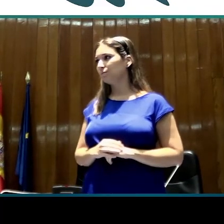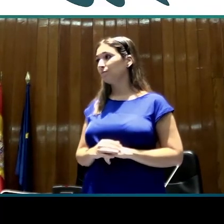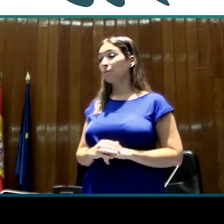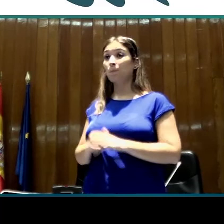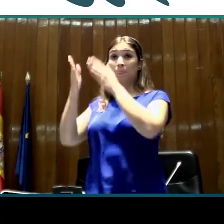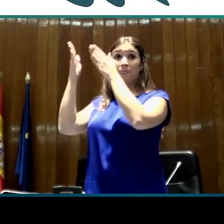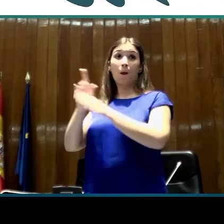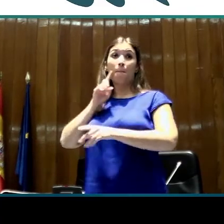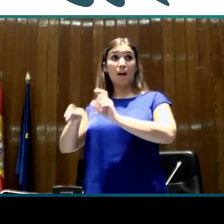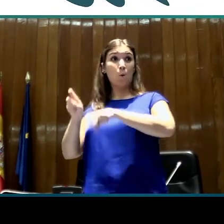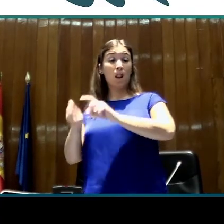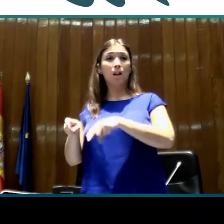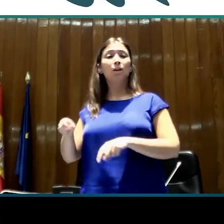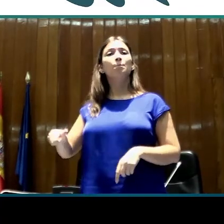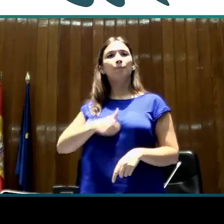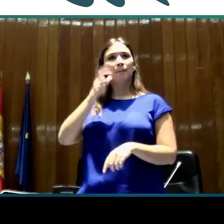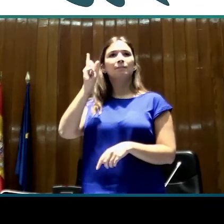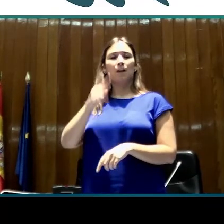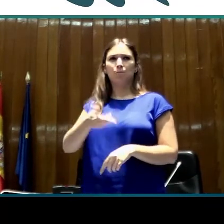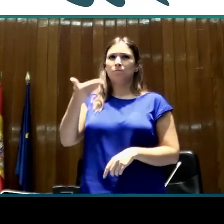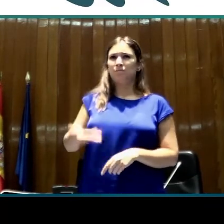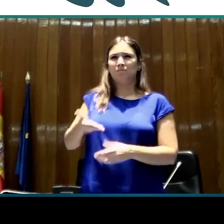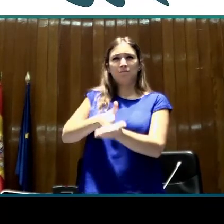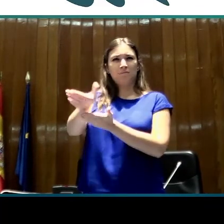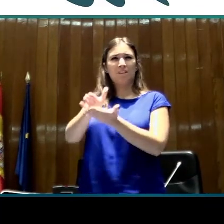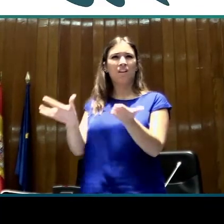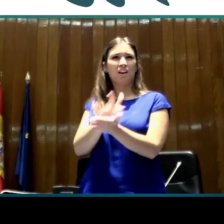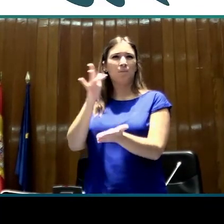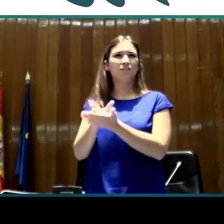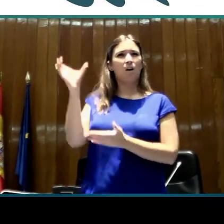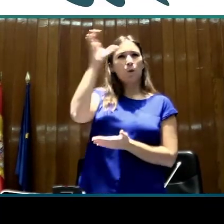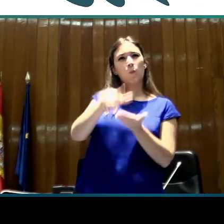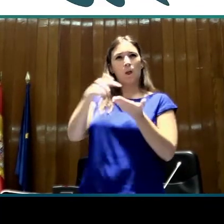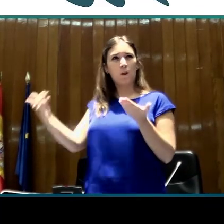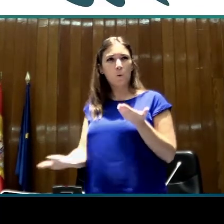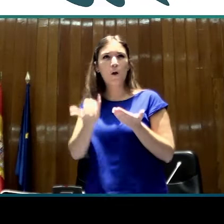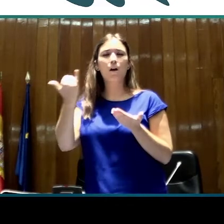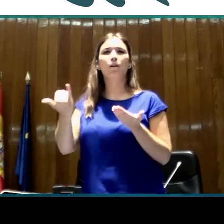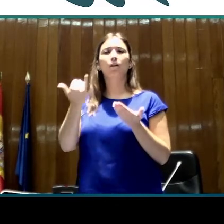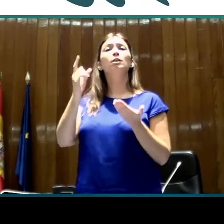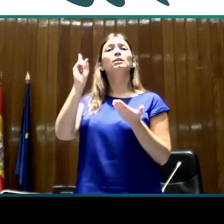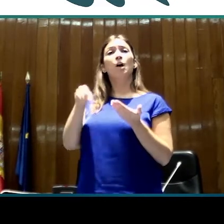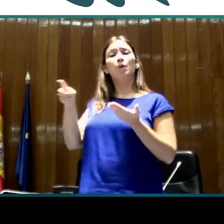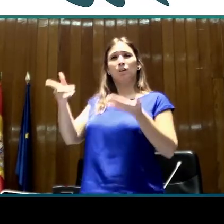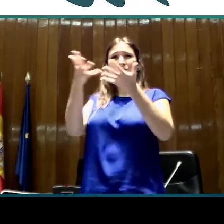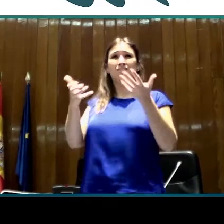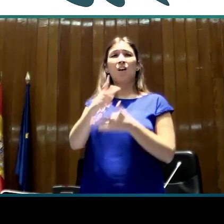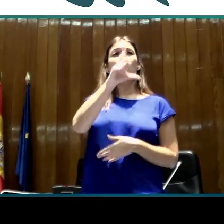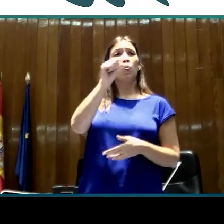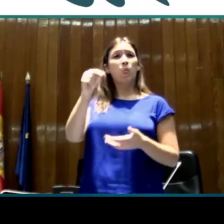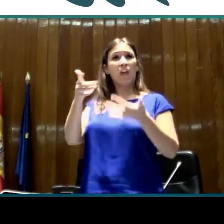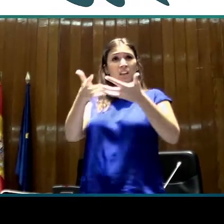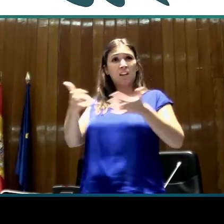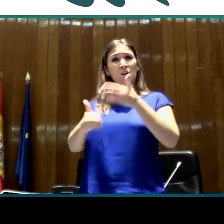Manuel Carreiras es editor de 2 importantes revistas sobre ciencias del lenguaje, ha escrito más de 100